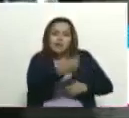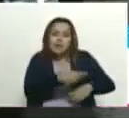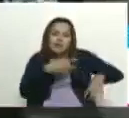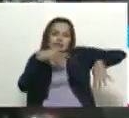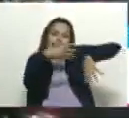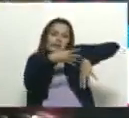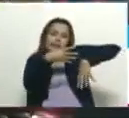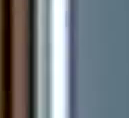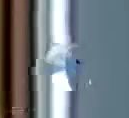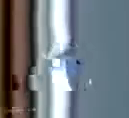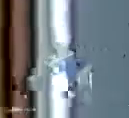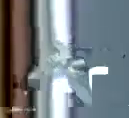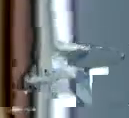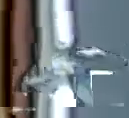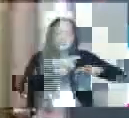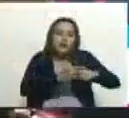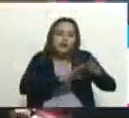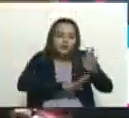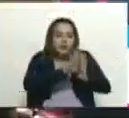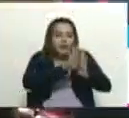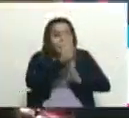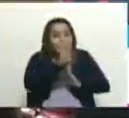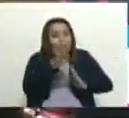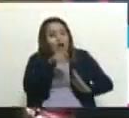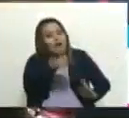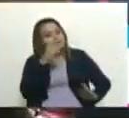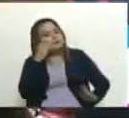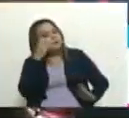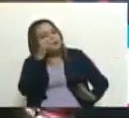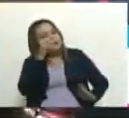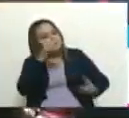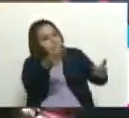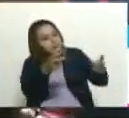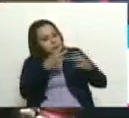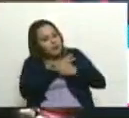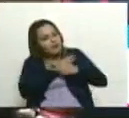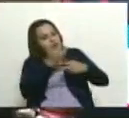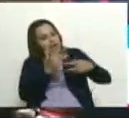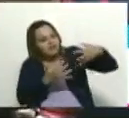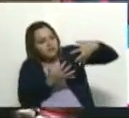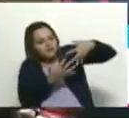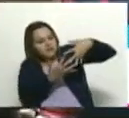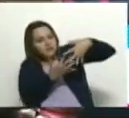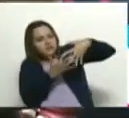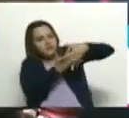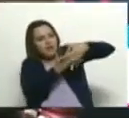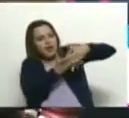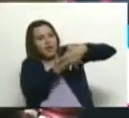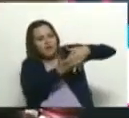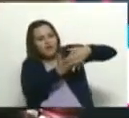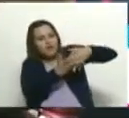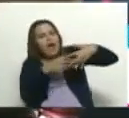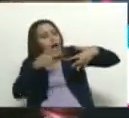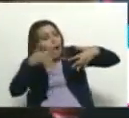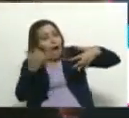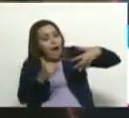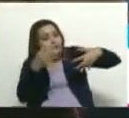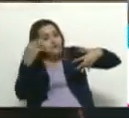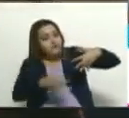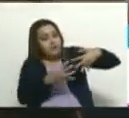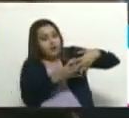la evolución hasta ver un hueso bien formado. En el momento que tenemos el hueso bien formado,